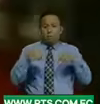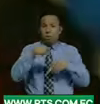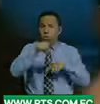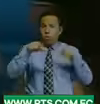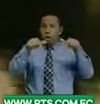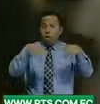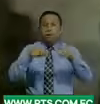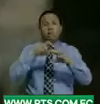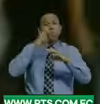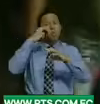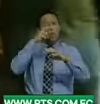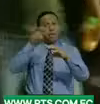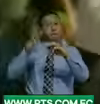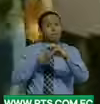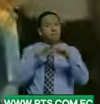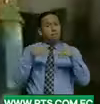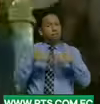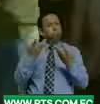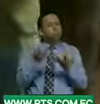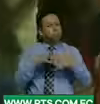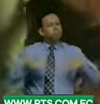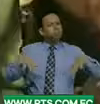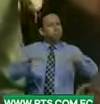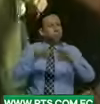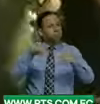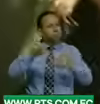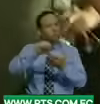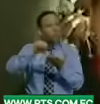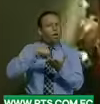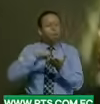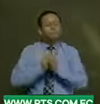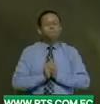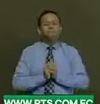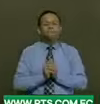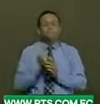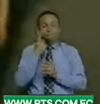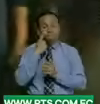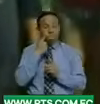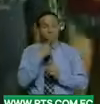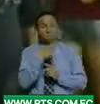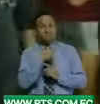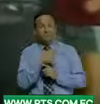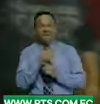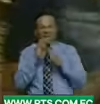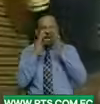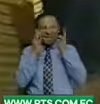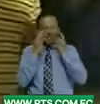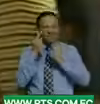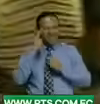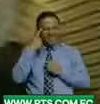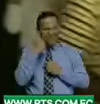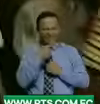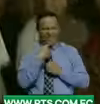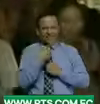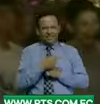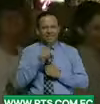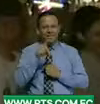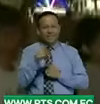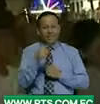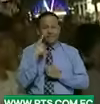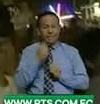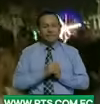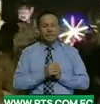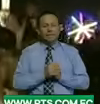turístico para esta parte de la ciudad. Podemos ver a Doraemon acá, ustedes van a ver, vamos a ver,